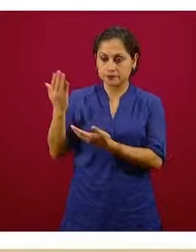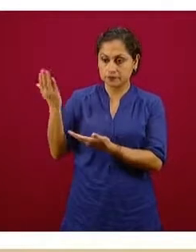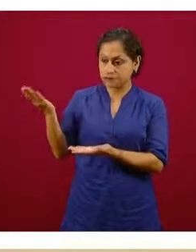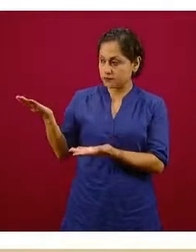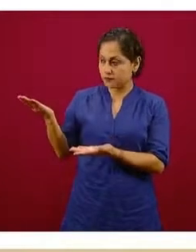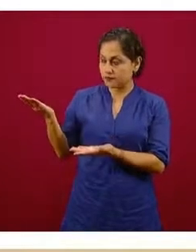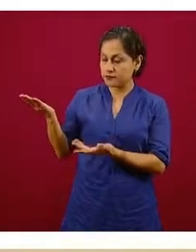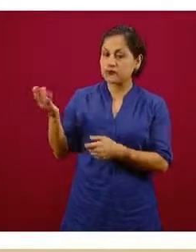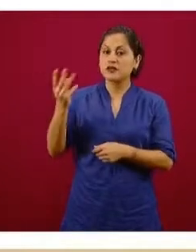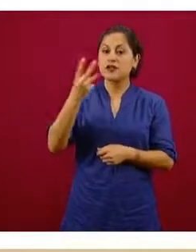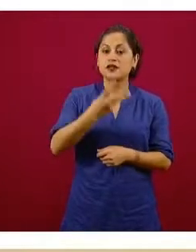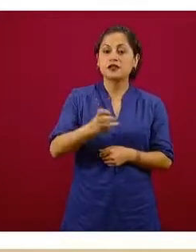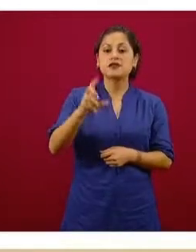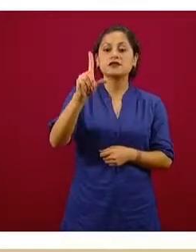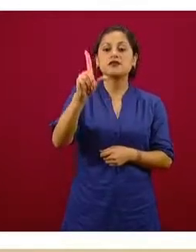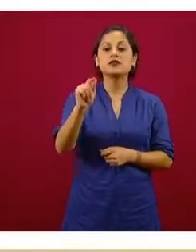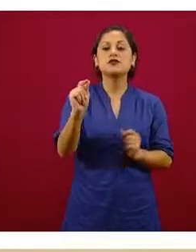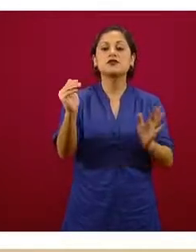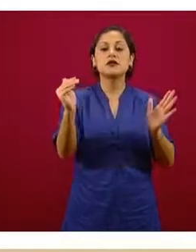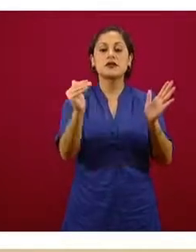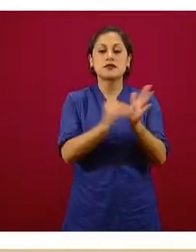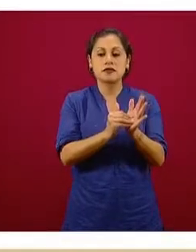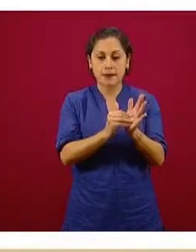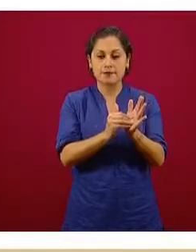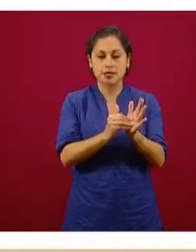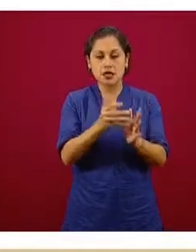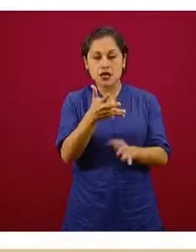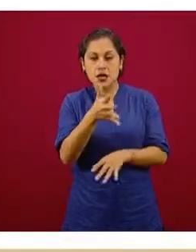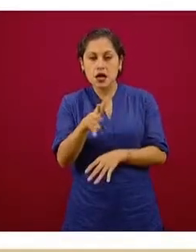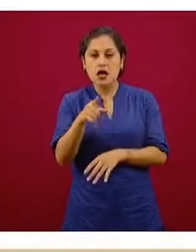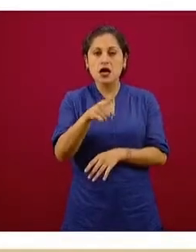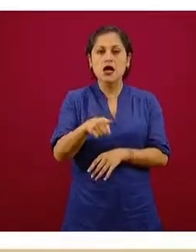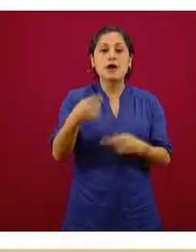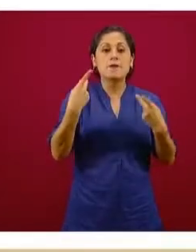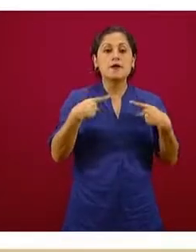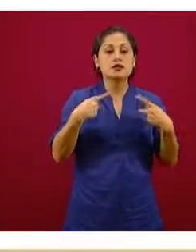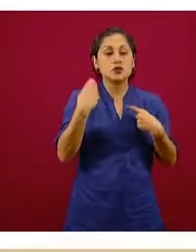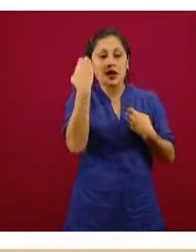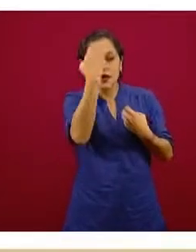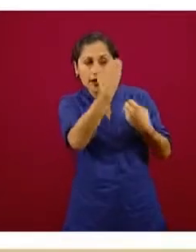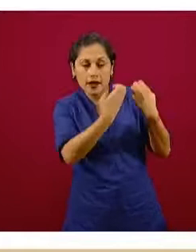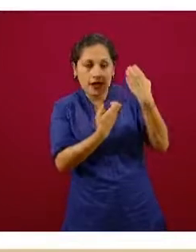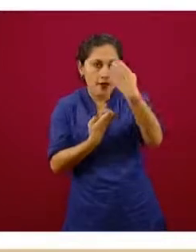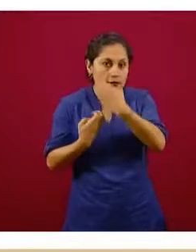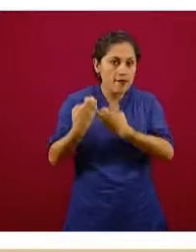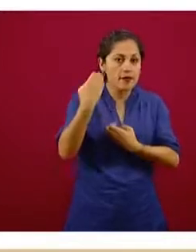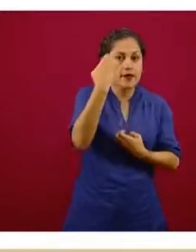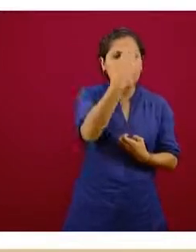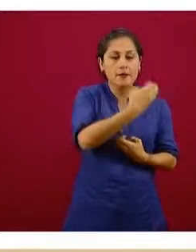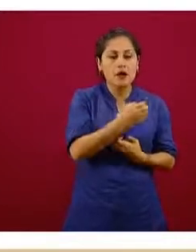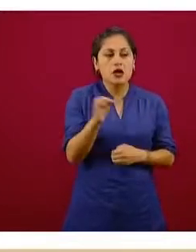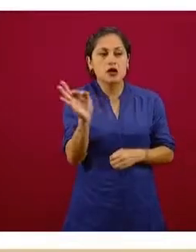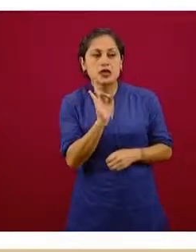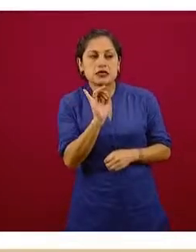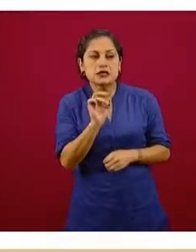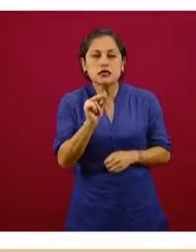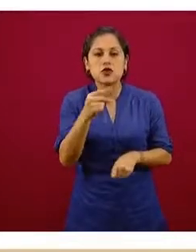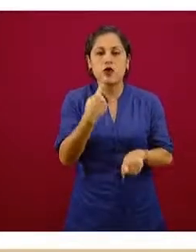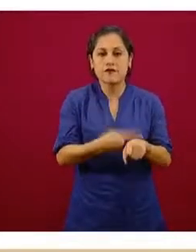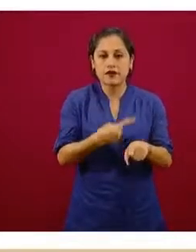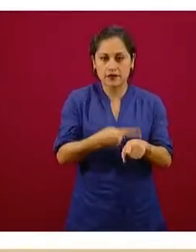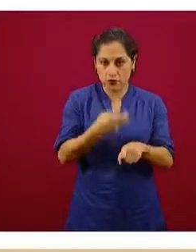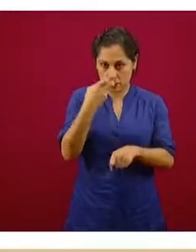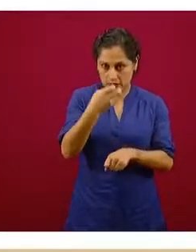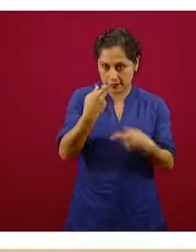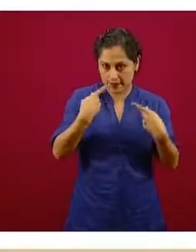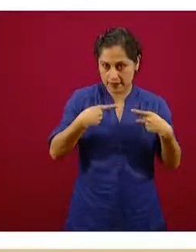casi 370,000 las personas que han sido estudiadas, clasificadas como casos sospechosos e ingresadas a protocolo de estudio.